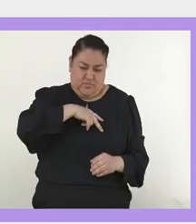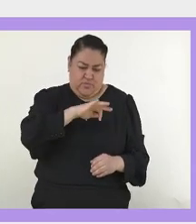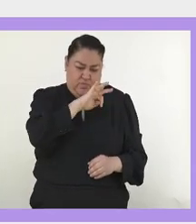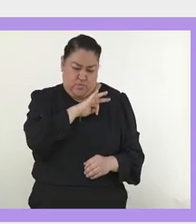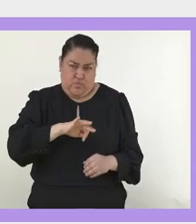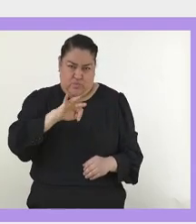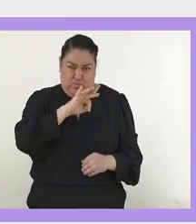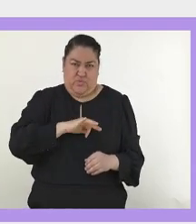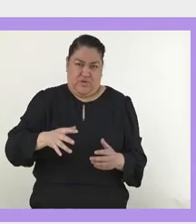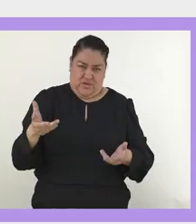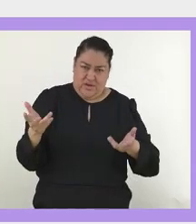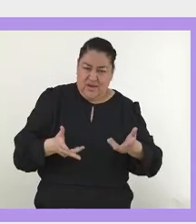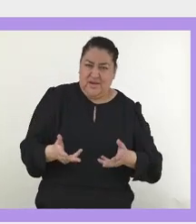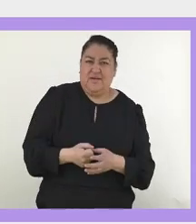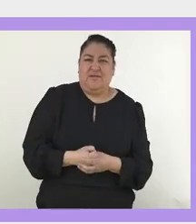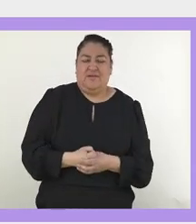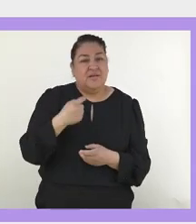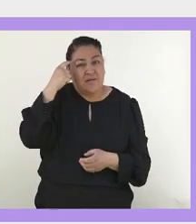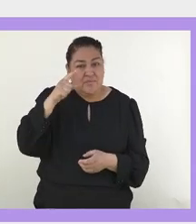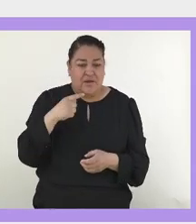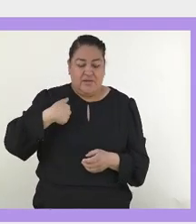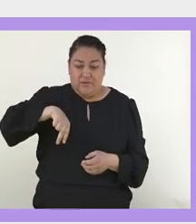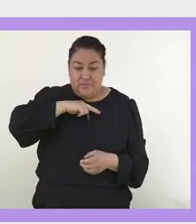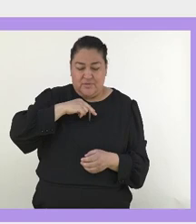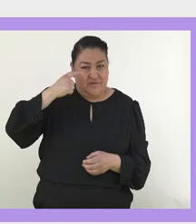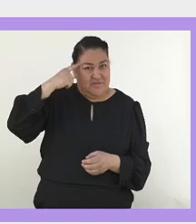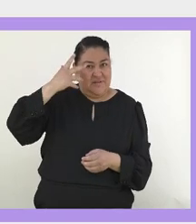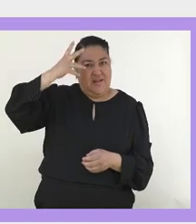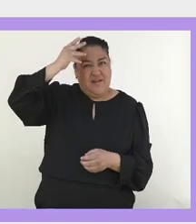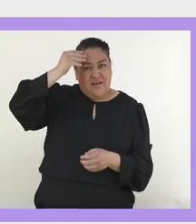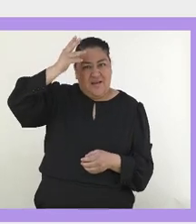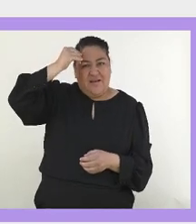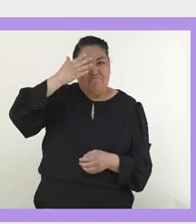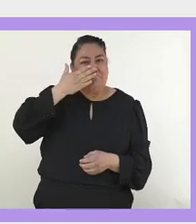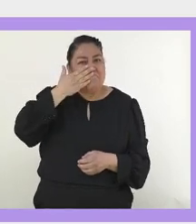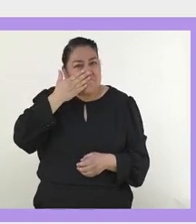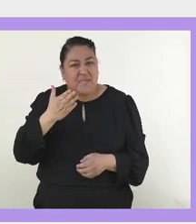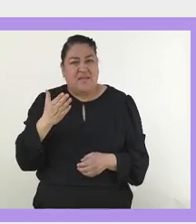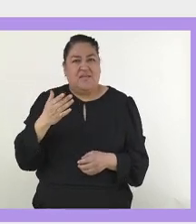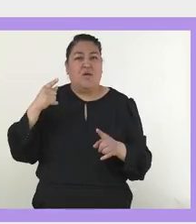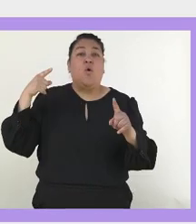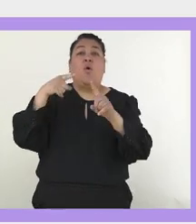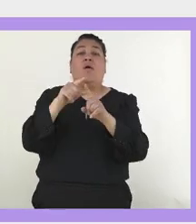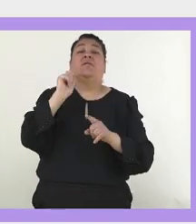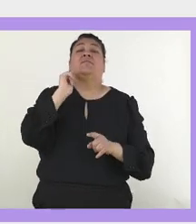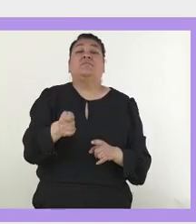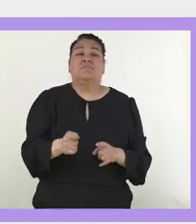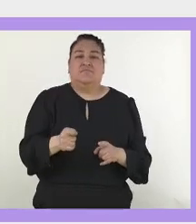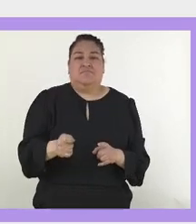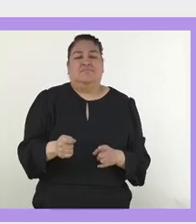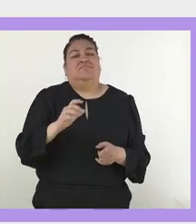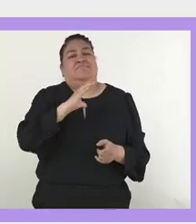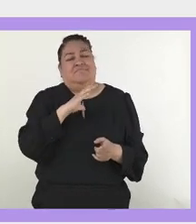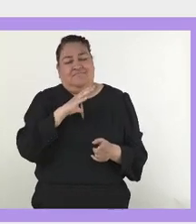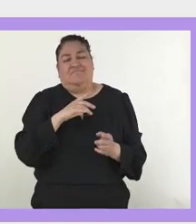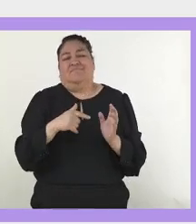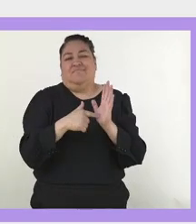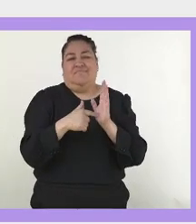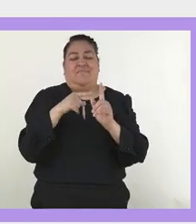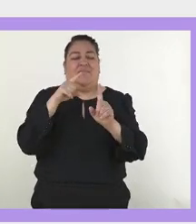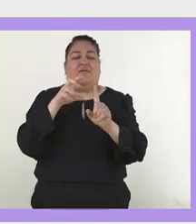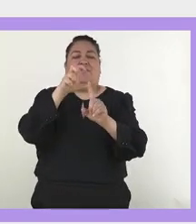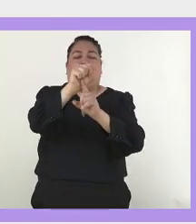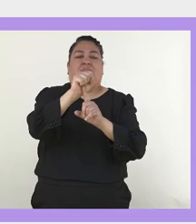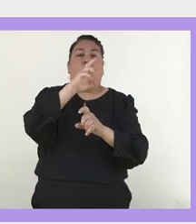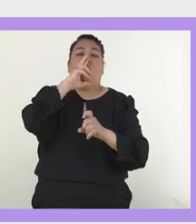el el conocimiento es este realmente fijar este objetivo qué es lo que se necesita para llegar aquí y realmente ese